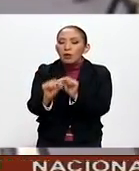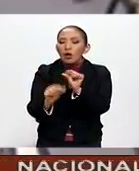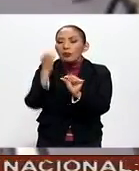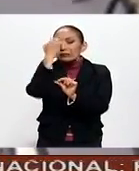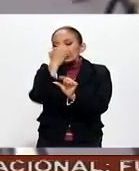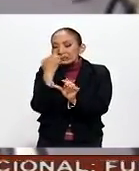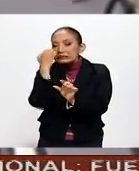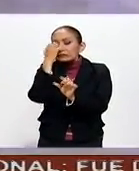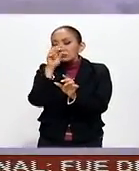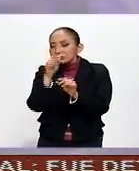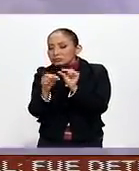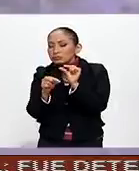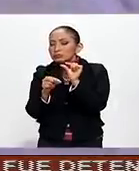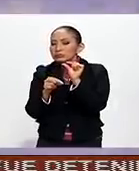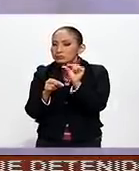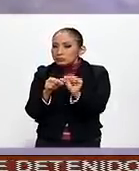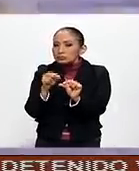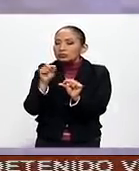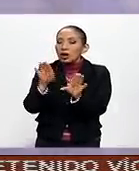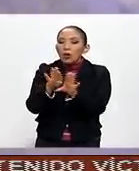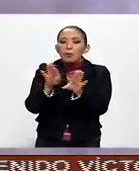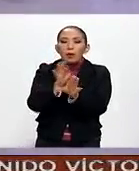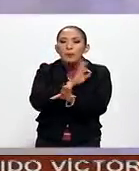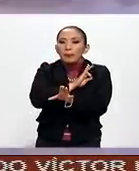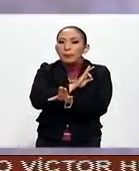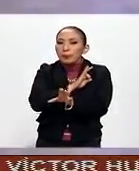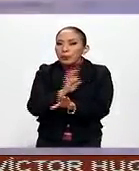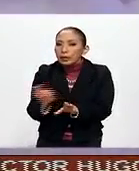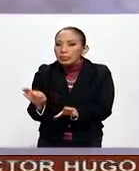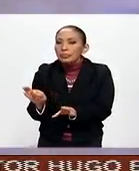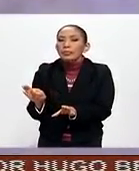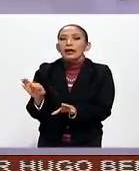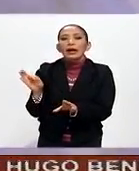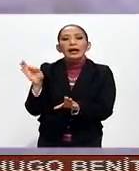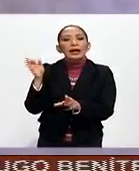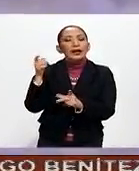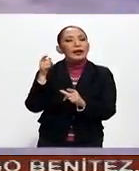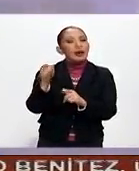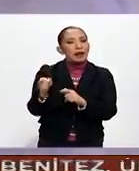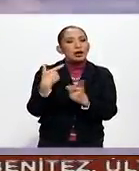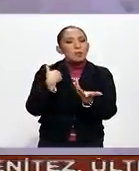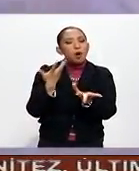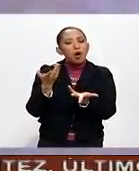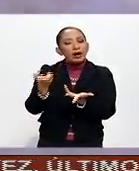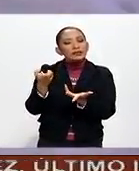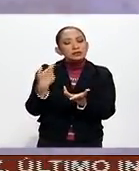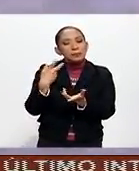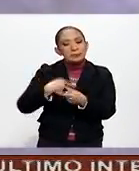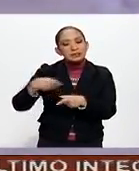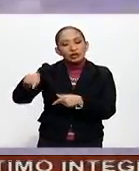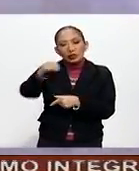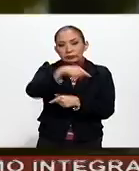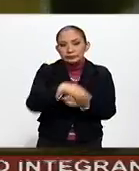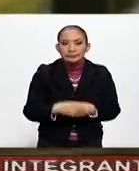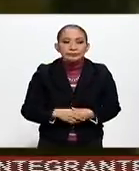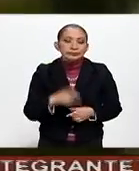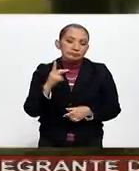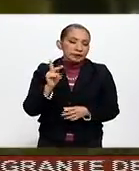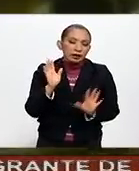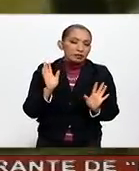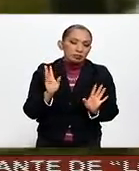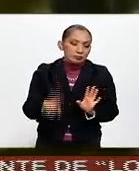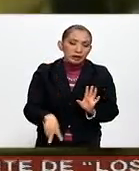revisando en qué manera pueden ir o van a tener que repercutir esto en el consumidor final, pero en